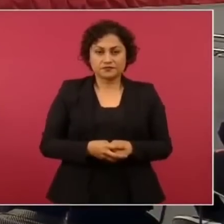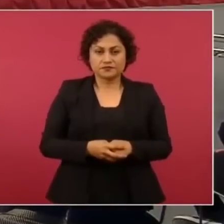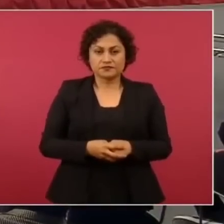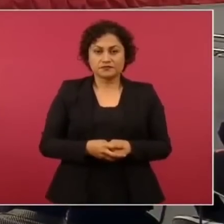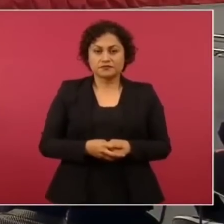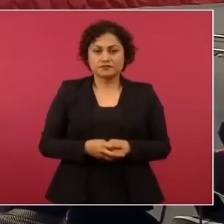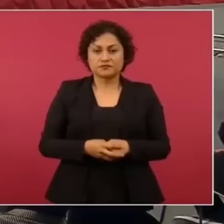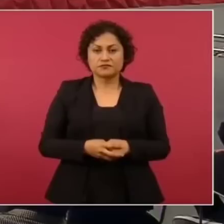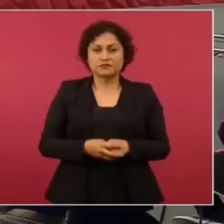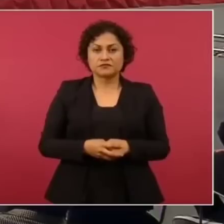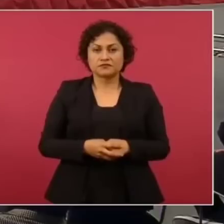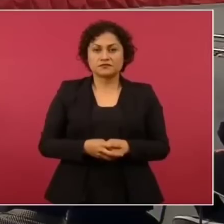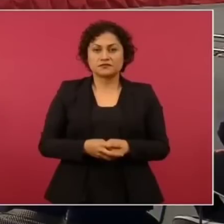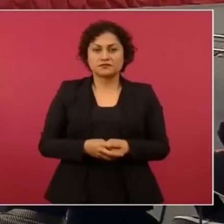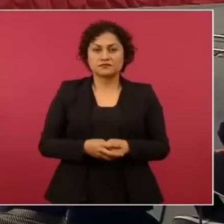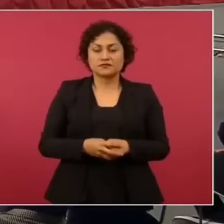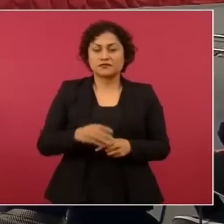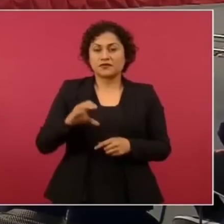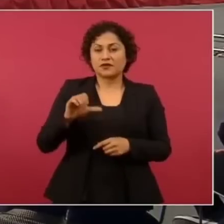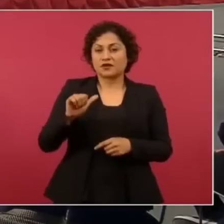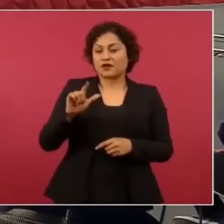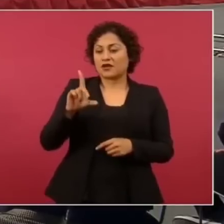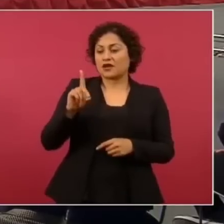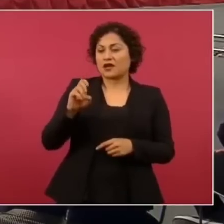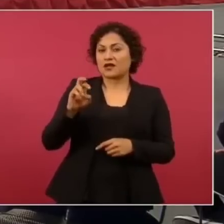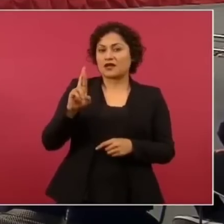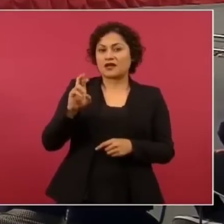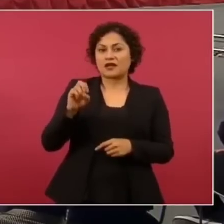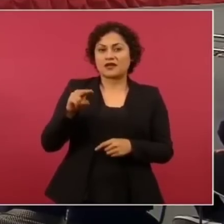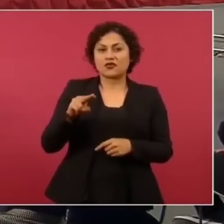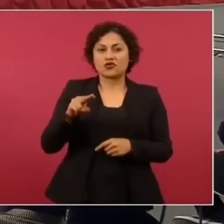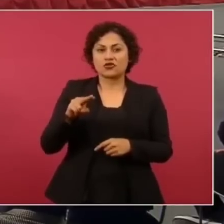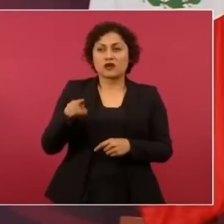Implican a Calderón, pero de oídas.